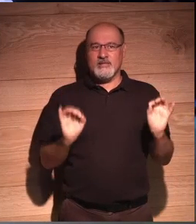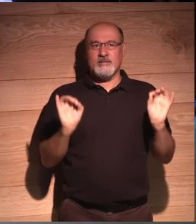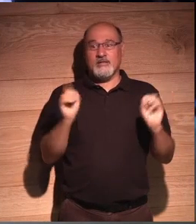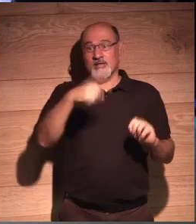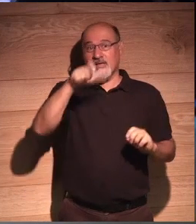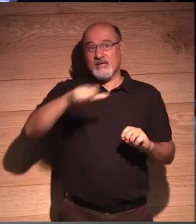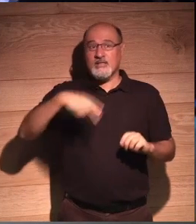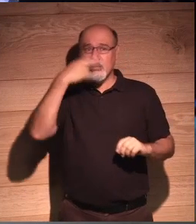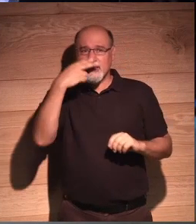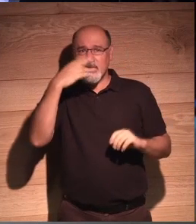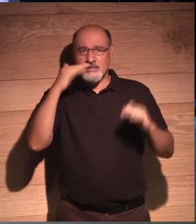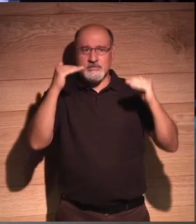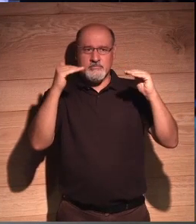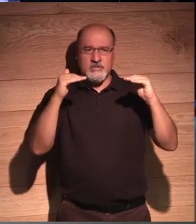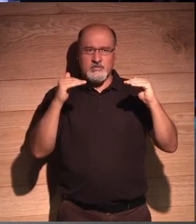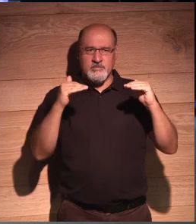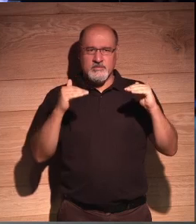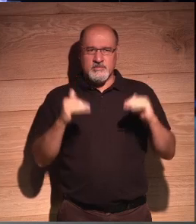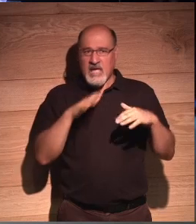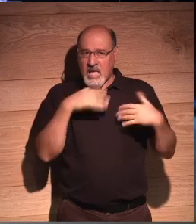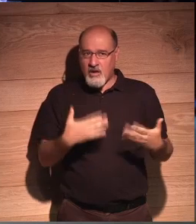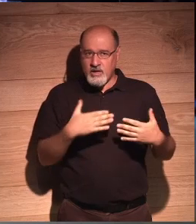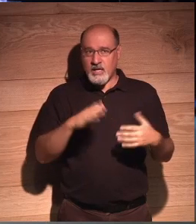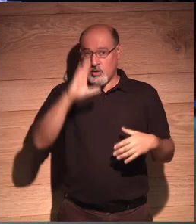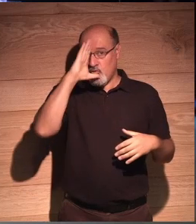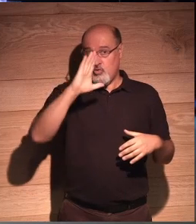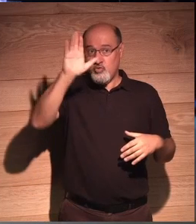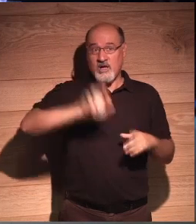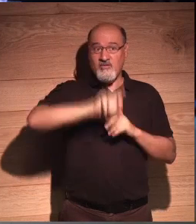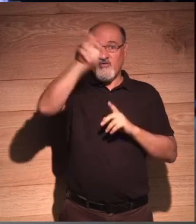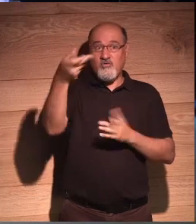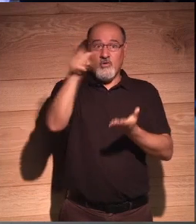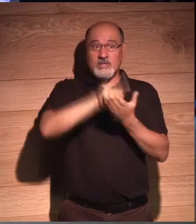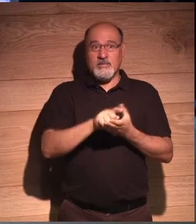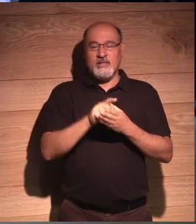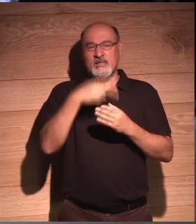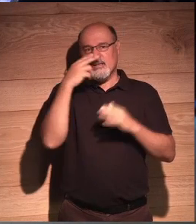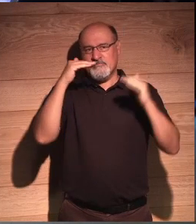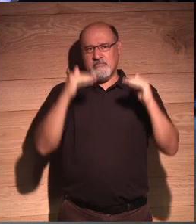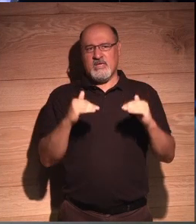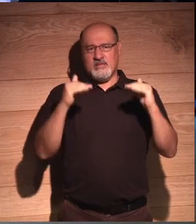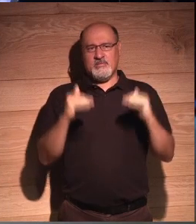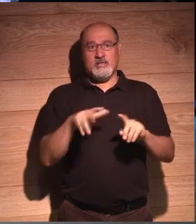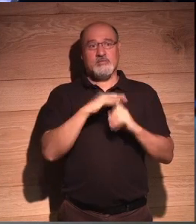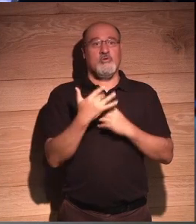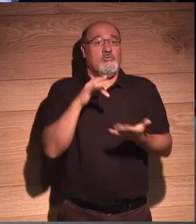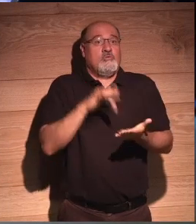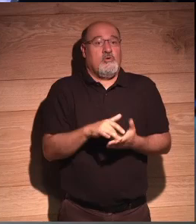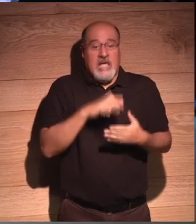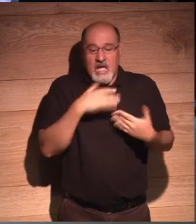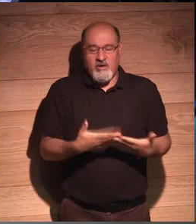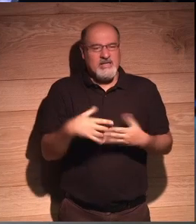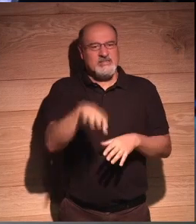de interés con ir a la Luna, ¿no? El por qué se llega a esa situación, o sea, en el que ya